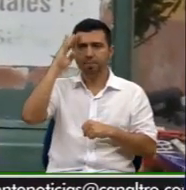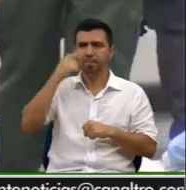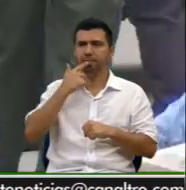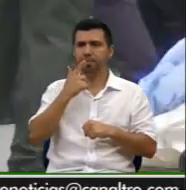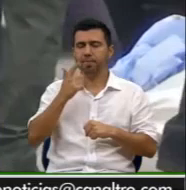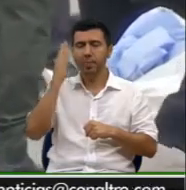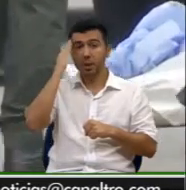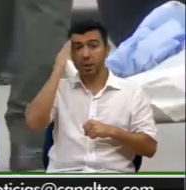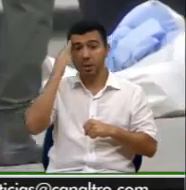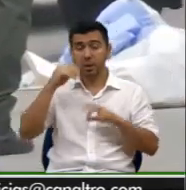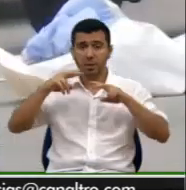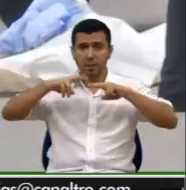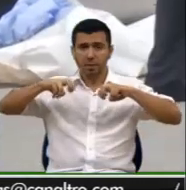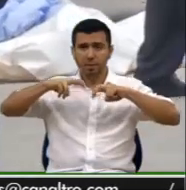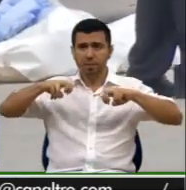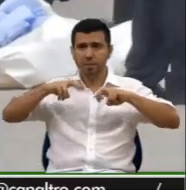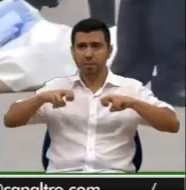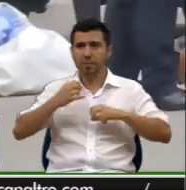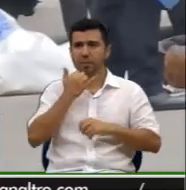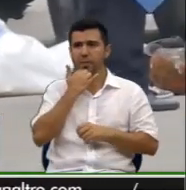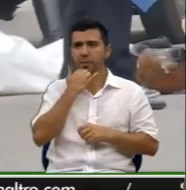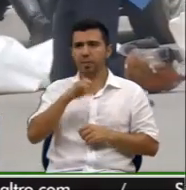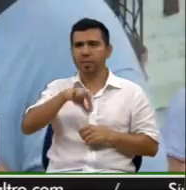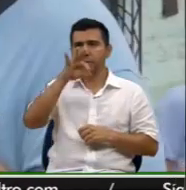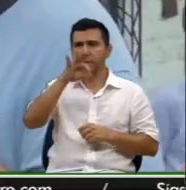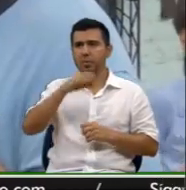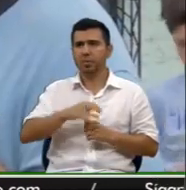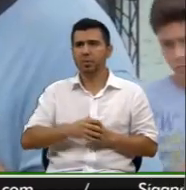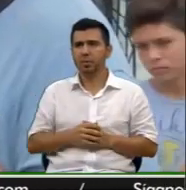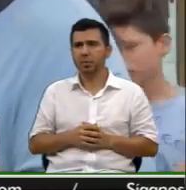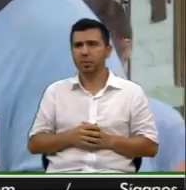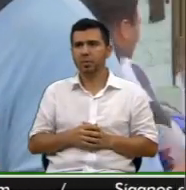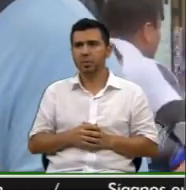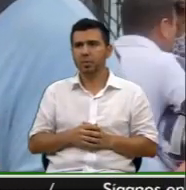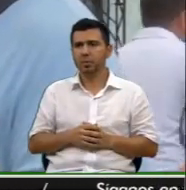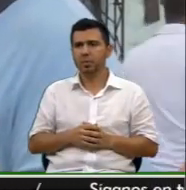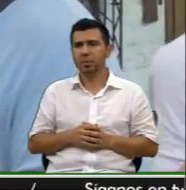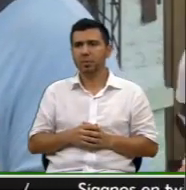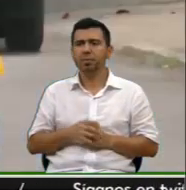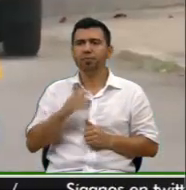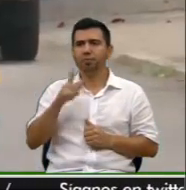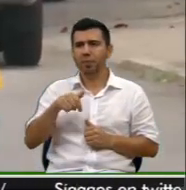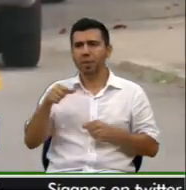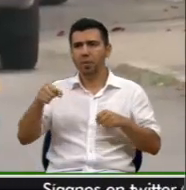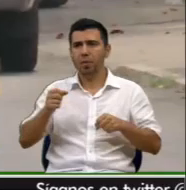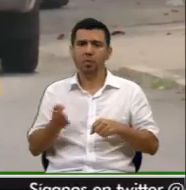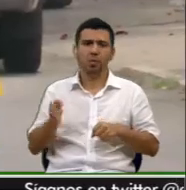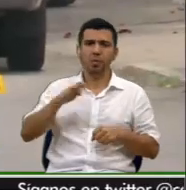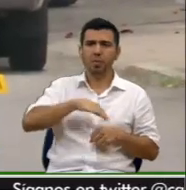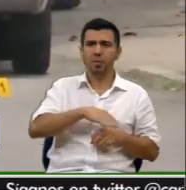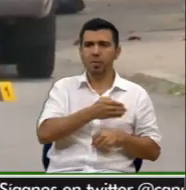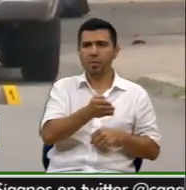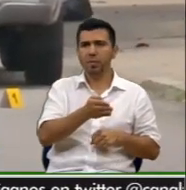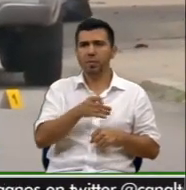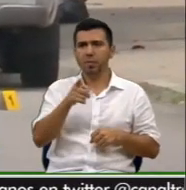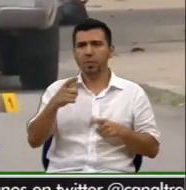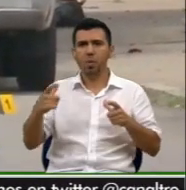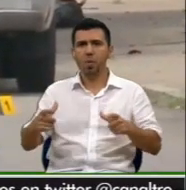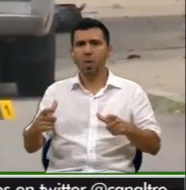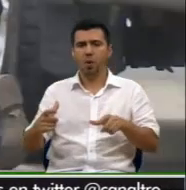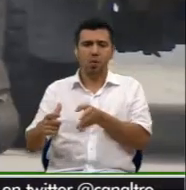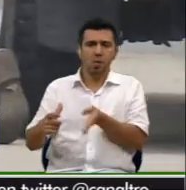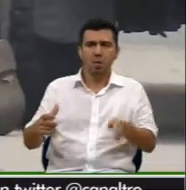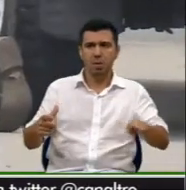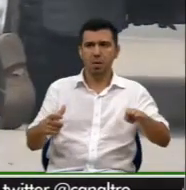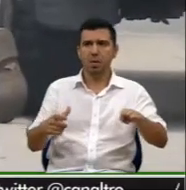hallazgos en la investigación del suceso tratan de esquivar también un hueco porque hay un vehículo estacionado por tratar de